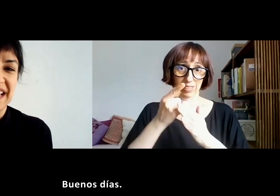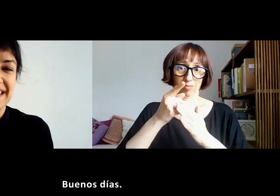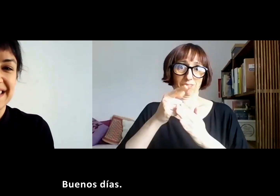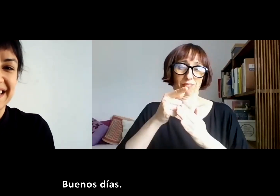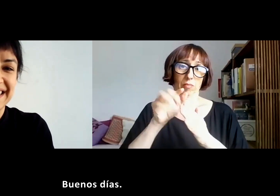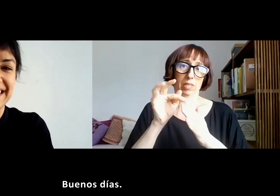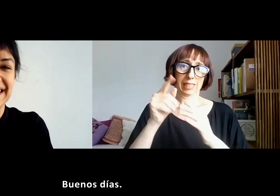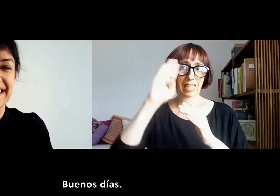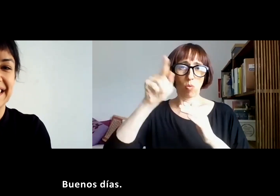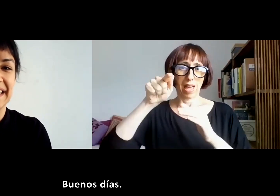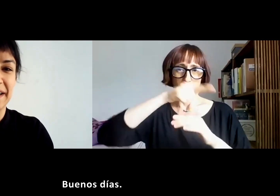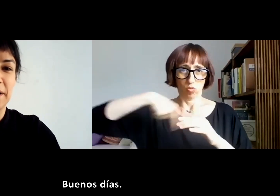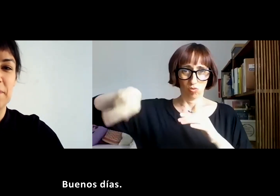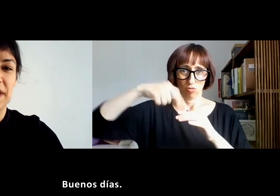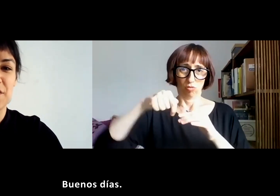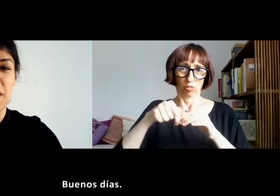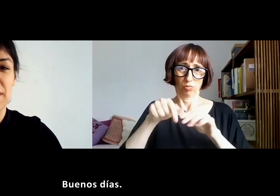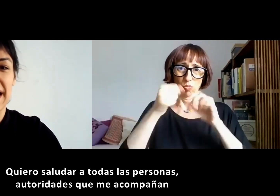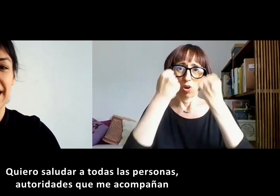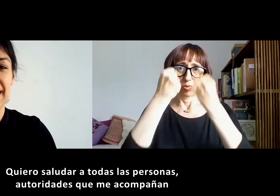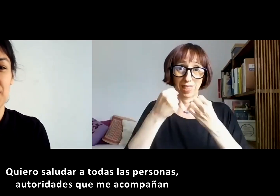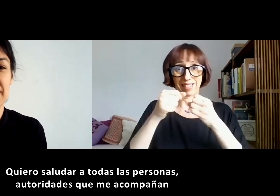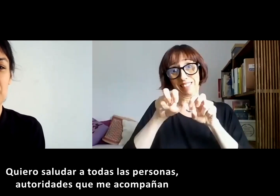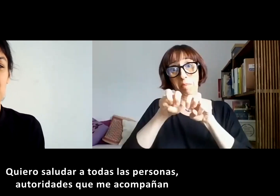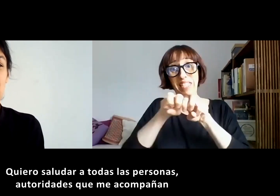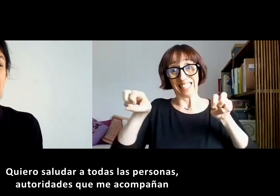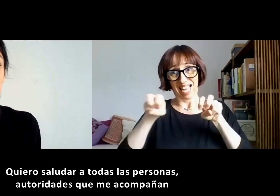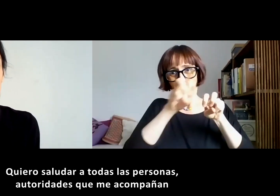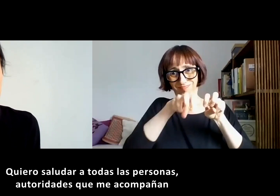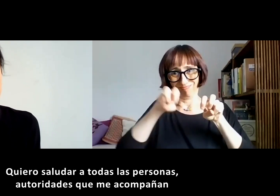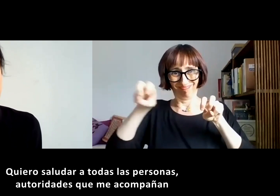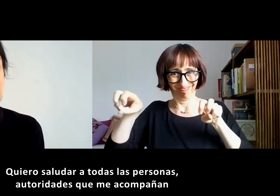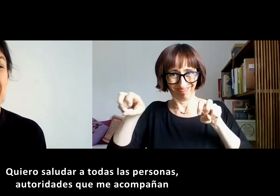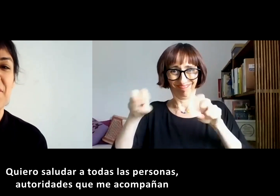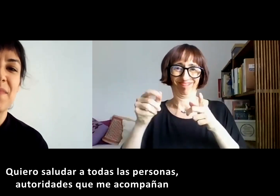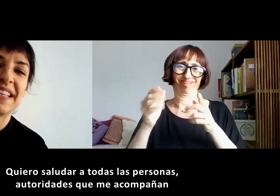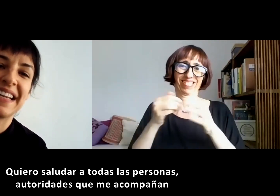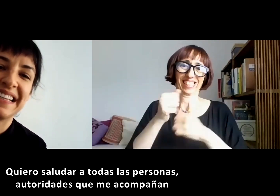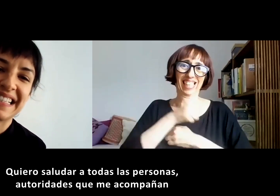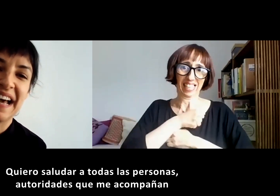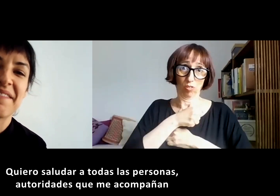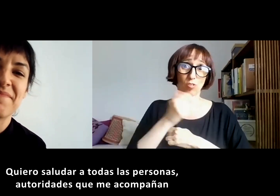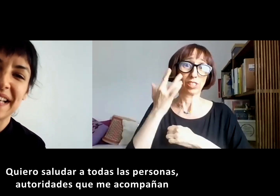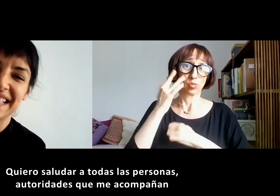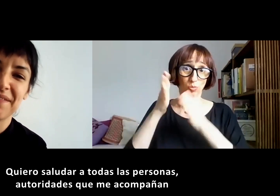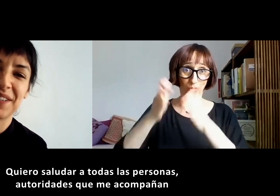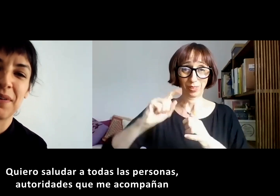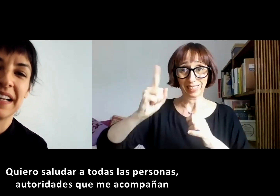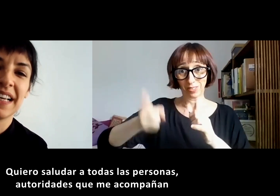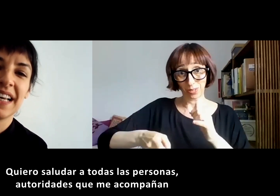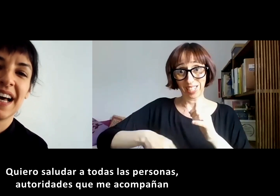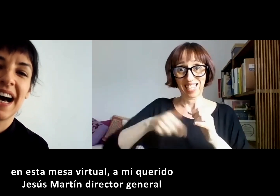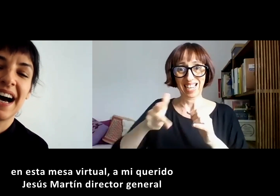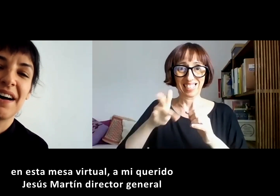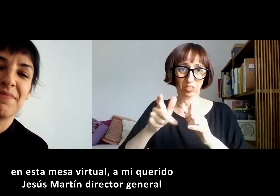Buenos días. Quiero saludar a todas las personas, autoridades que me acompañan en esta mesa